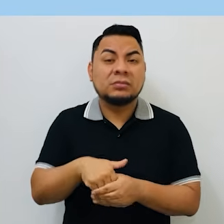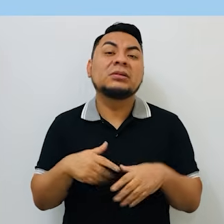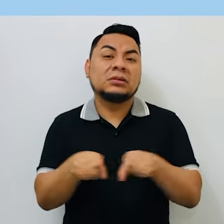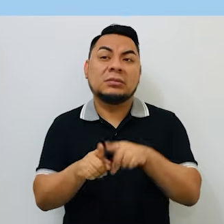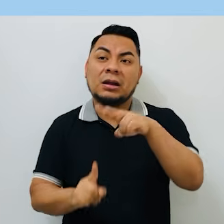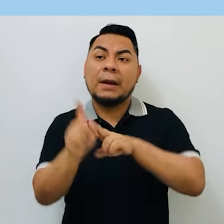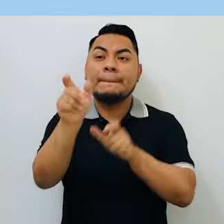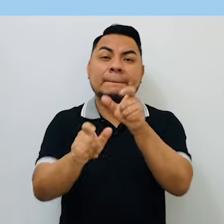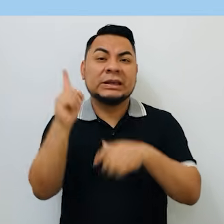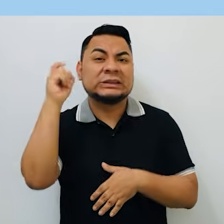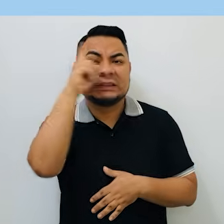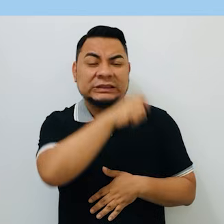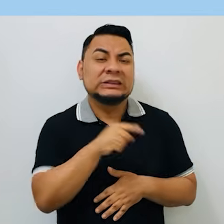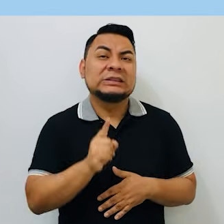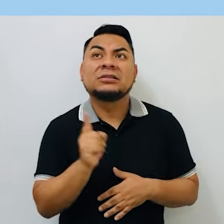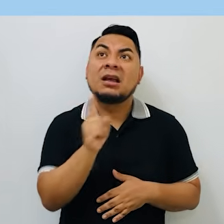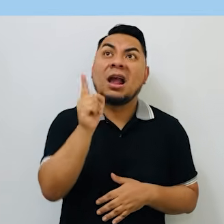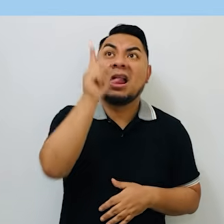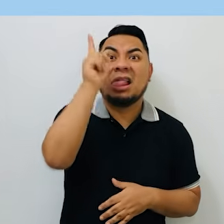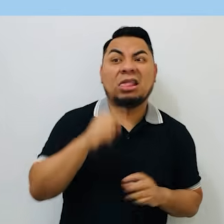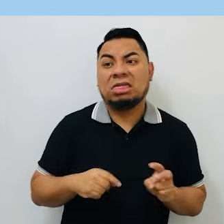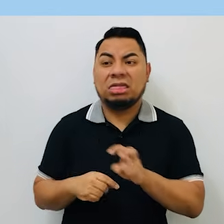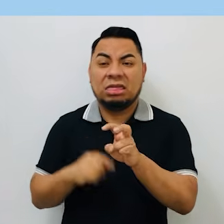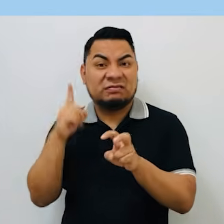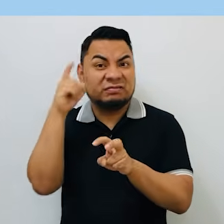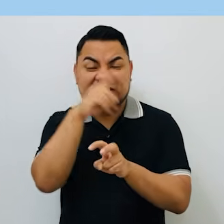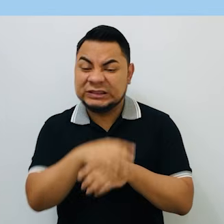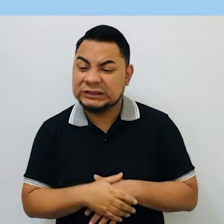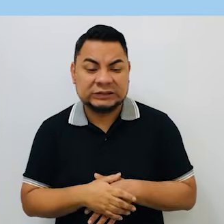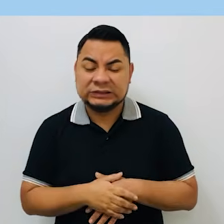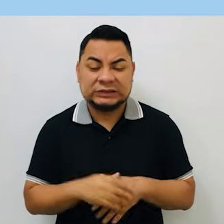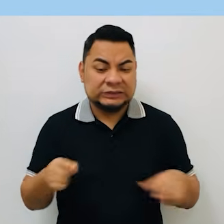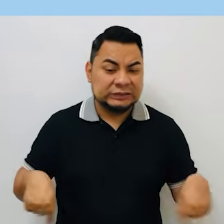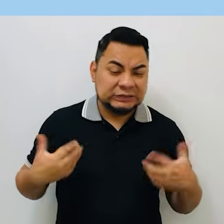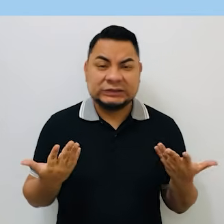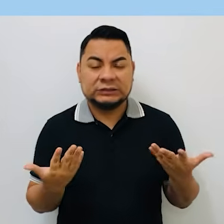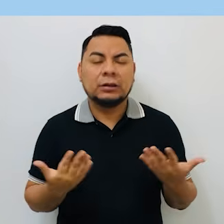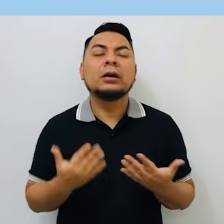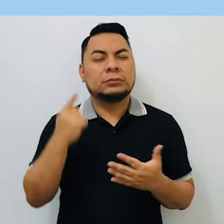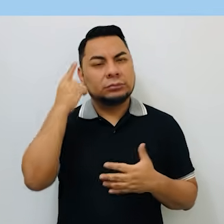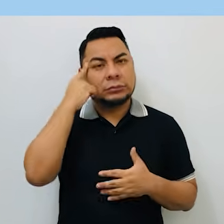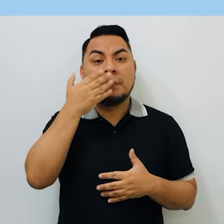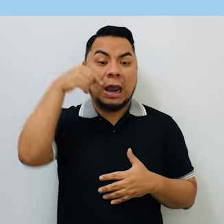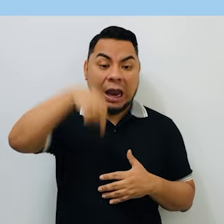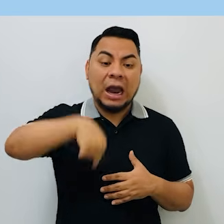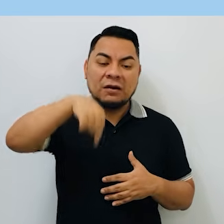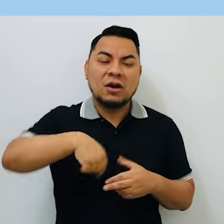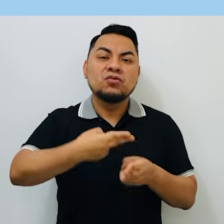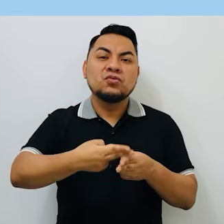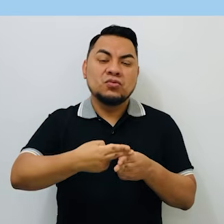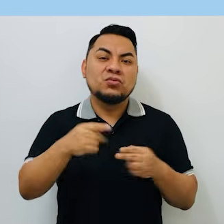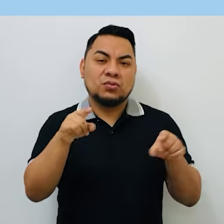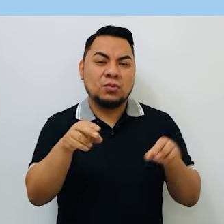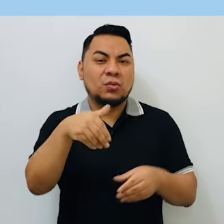presentarán personas con dificultad para trasladarse a su mesa de sufragio. Para ellas, se contará con un módulo temporal